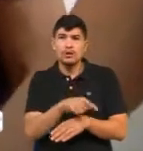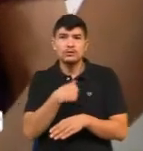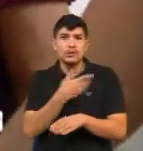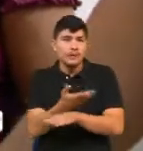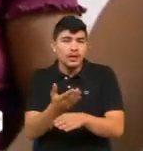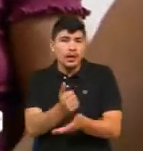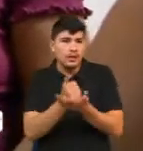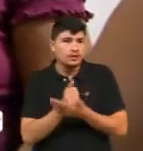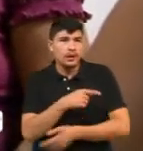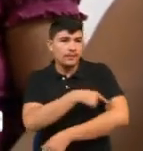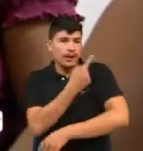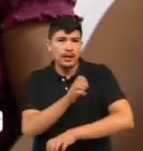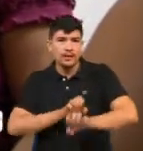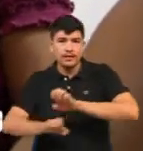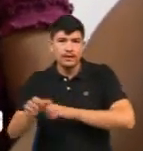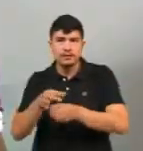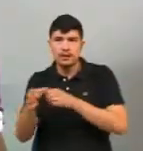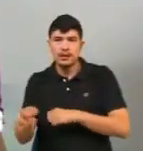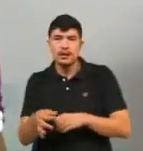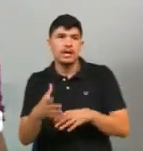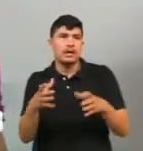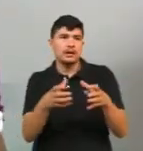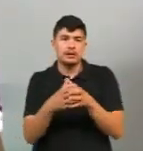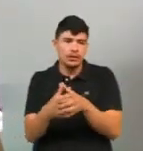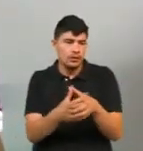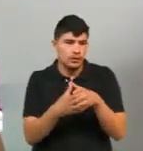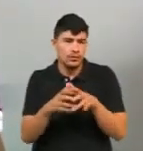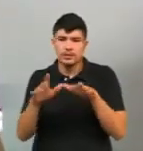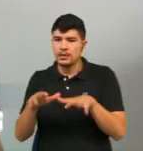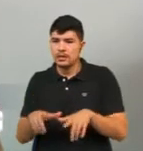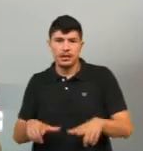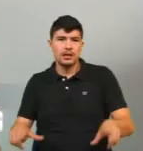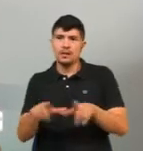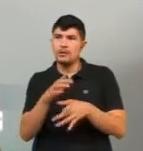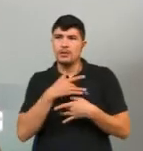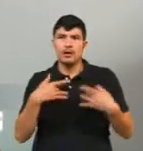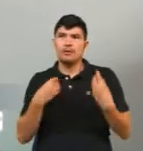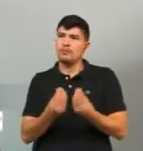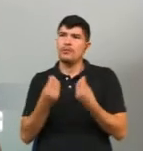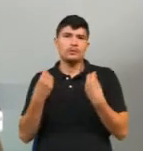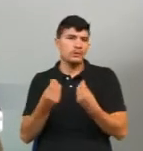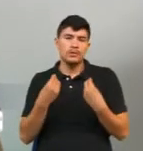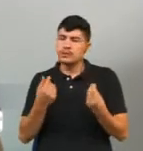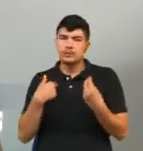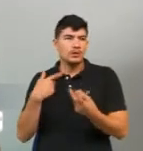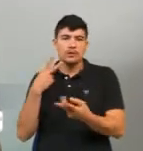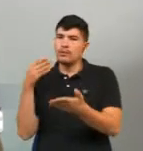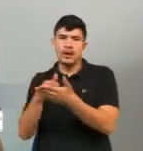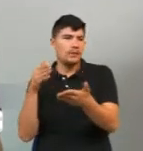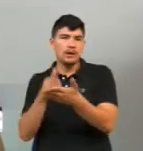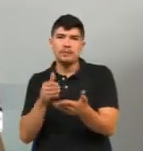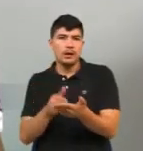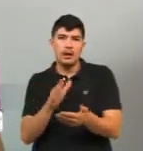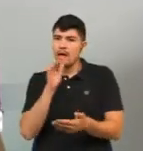ayuda a personería, defensoría, sindicato, Secretaría Local de Salud, miles y miles de emisarios, y no ha sido posible